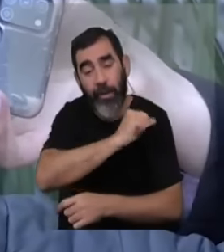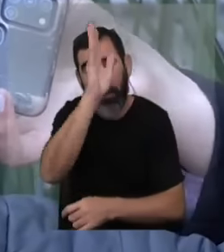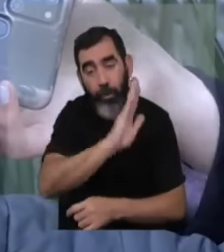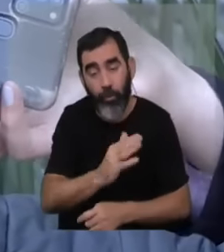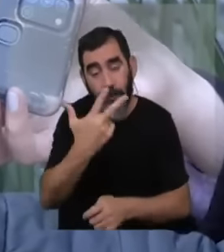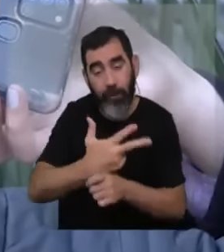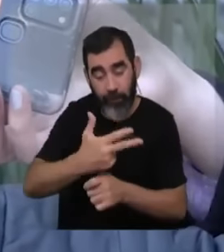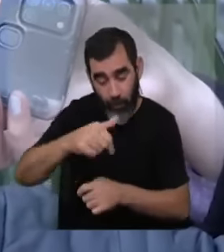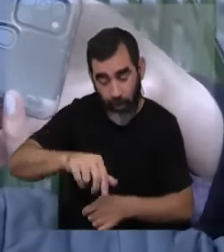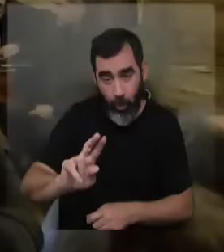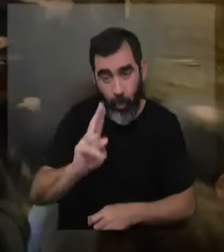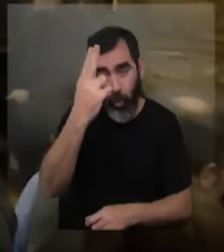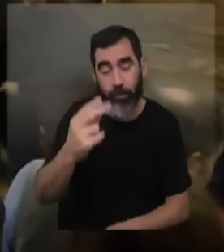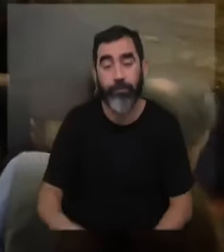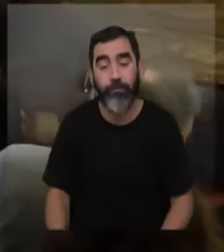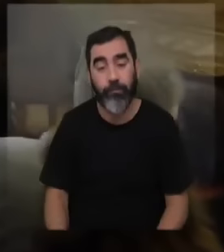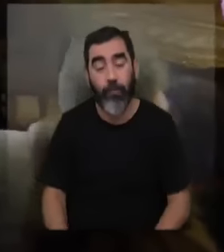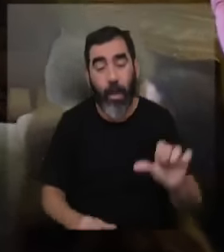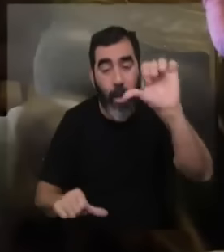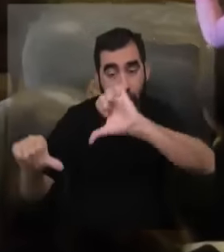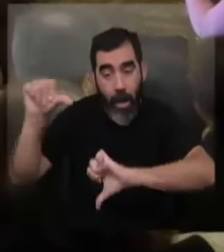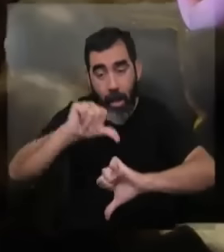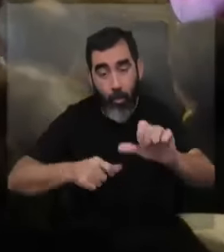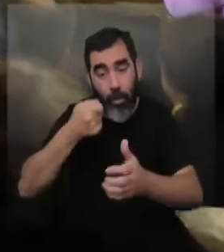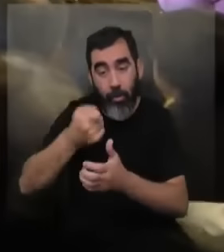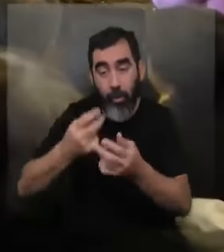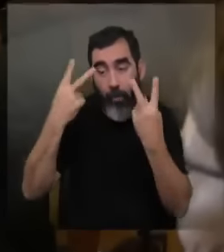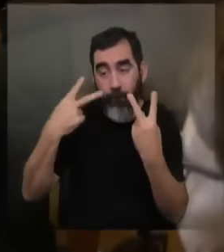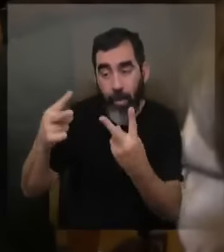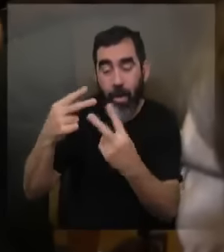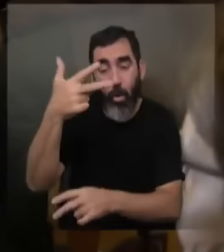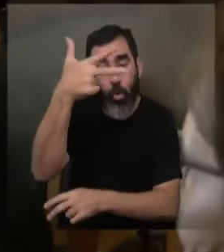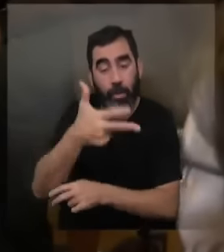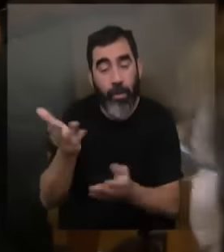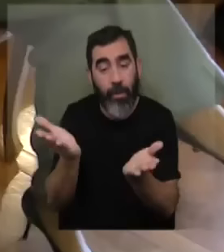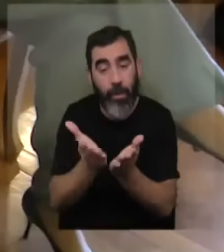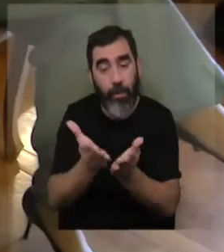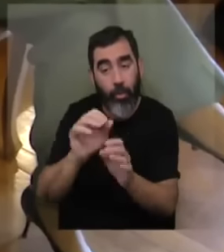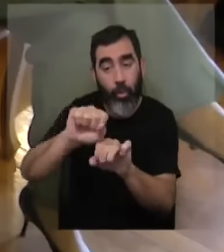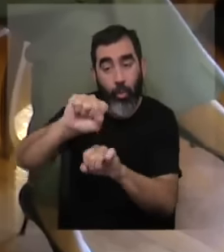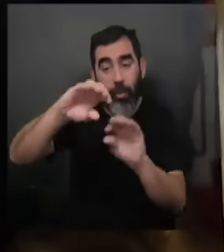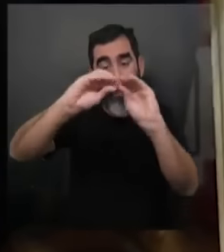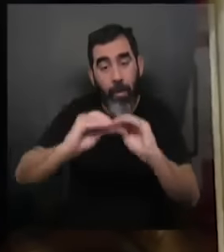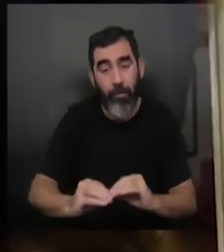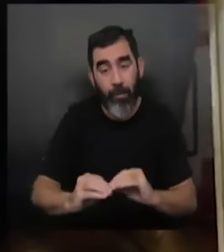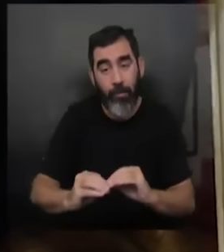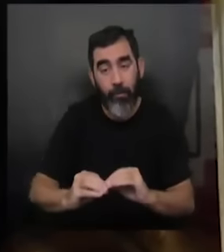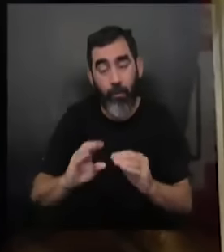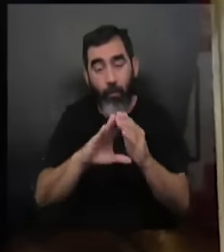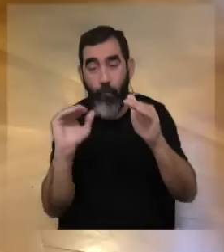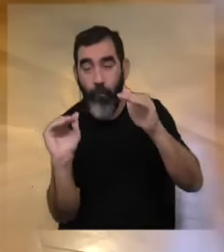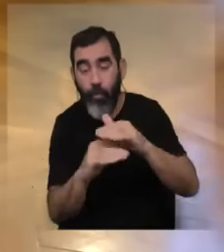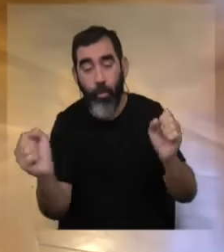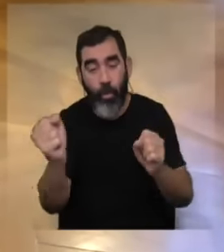nos incorporamos a esta red el laboratorio financiará viajes y costos de estadía de estudiantes de doctorado en matemática mediante un fondo especial que